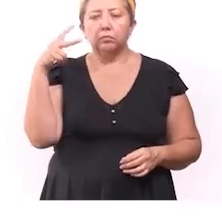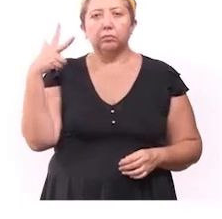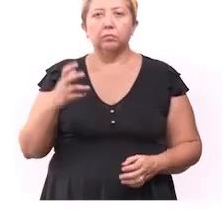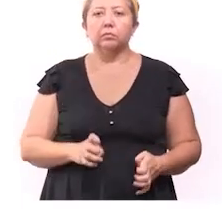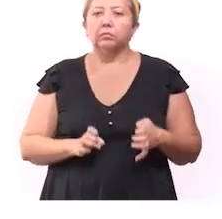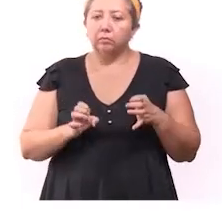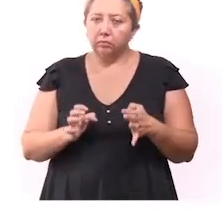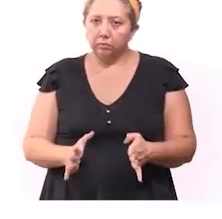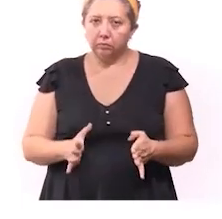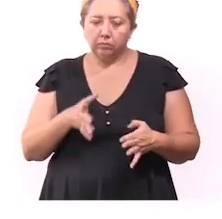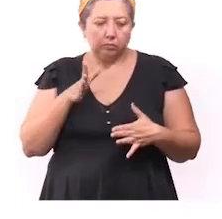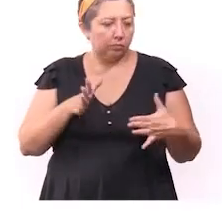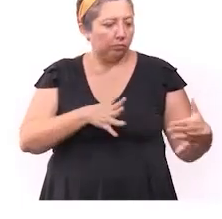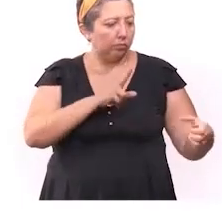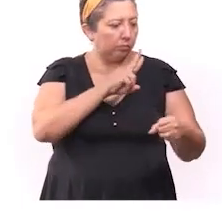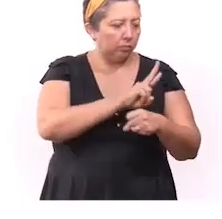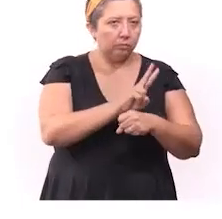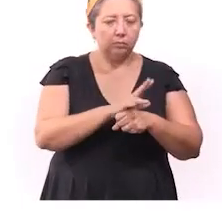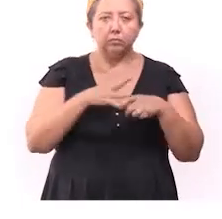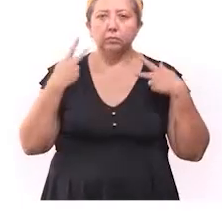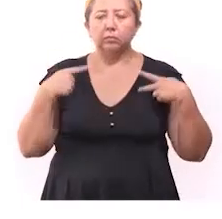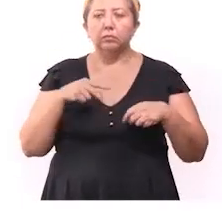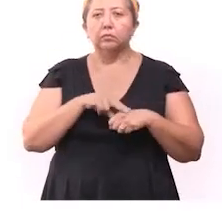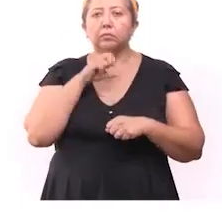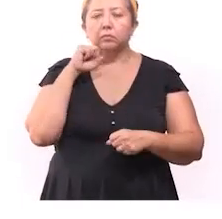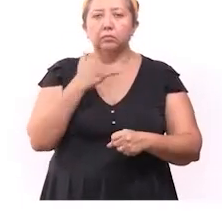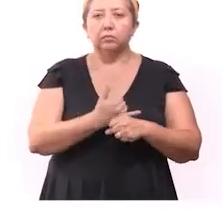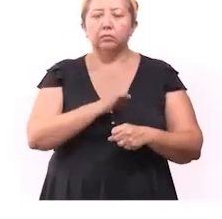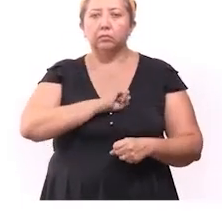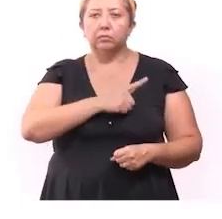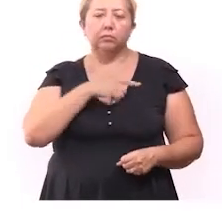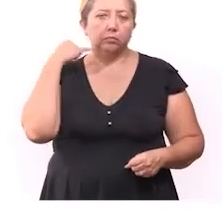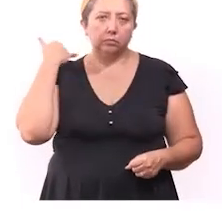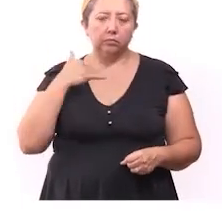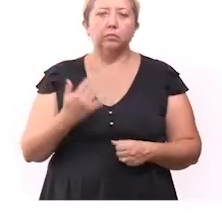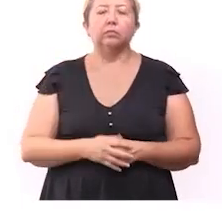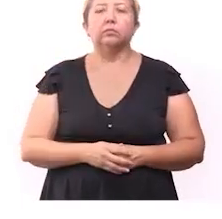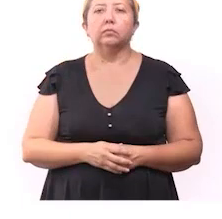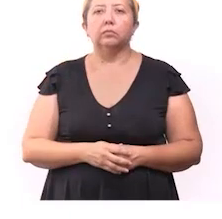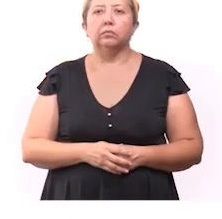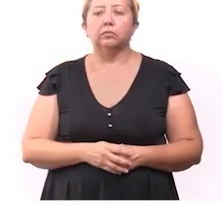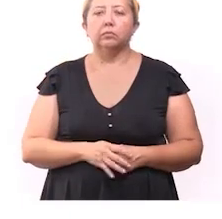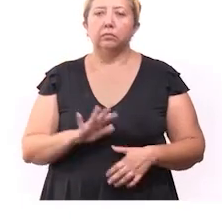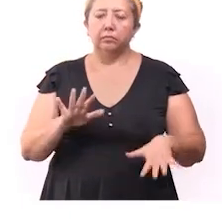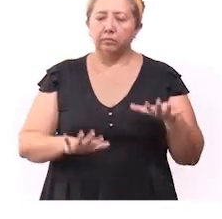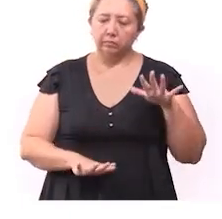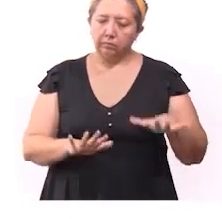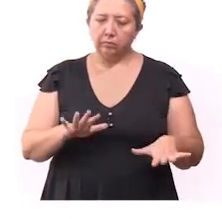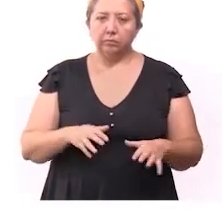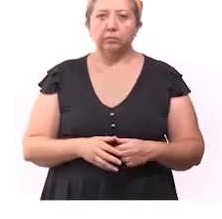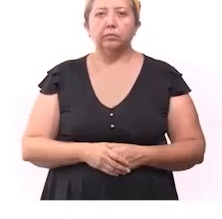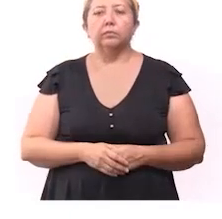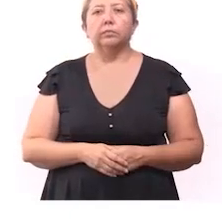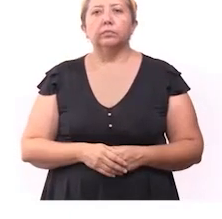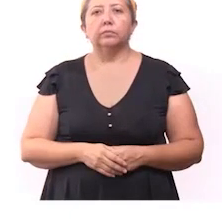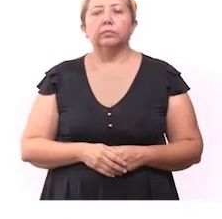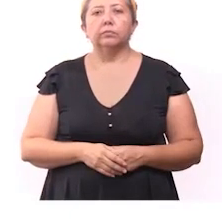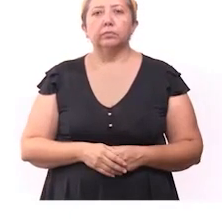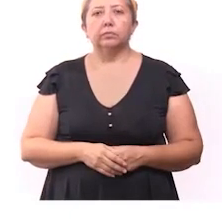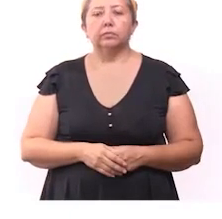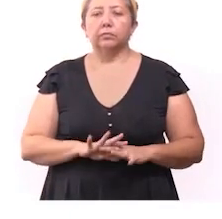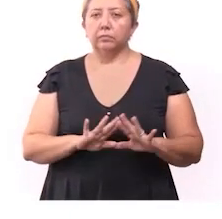están estables, aislados y monitoreados por personal médico de la Secretaría de Salud de Yucatán. Presentan síntomas